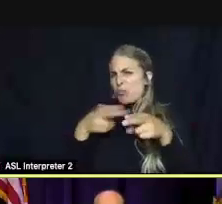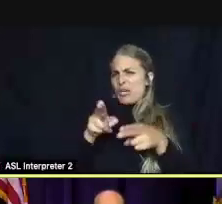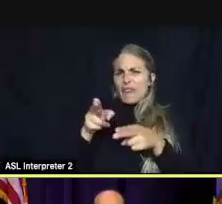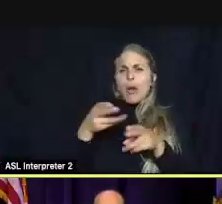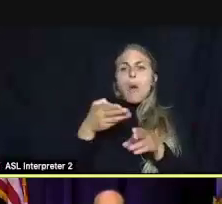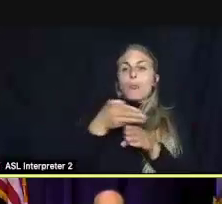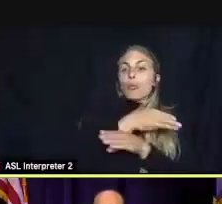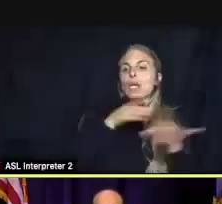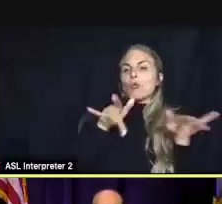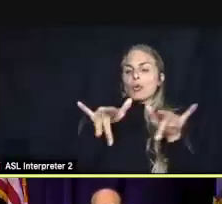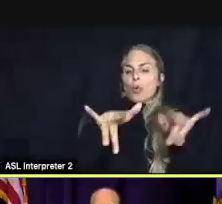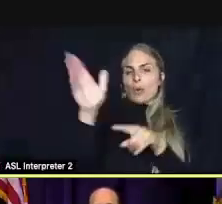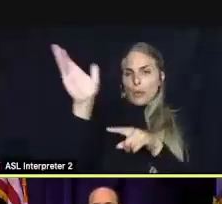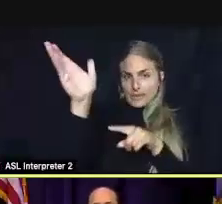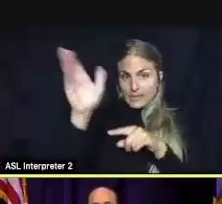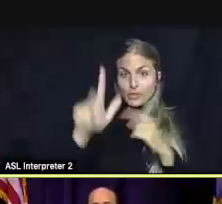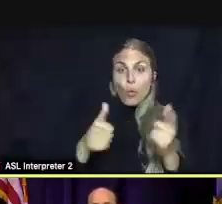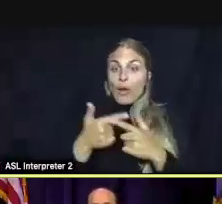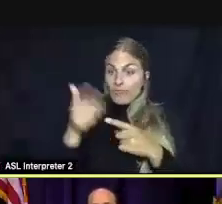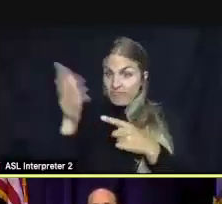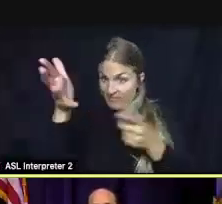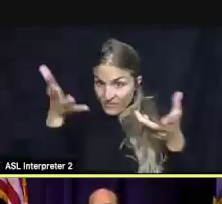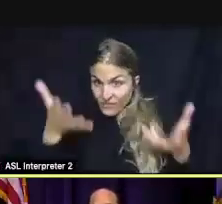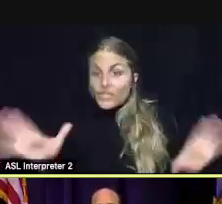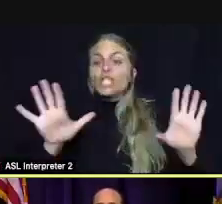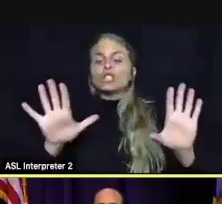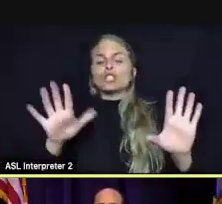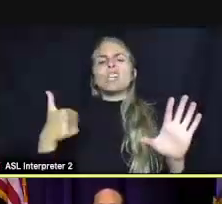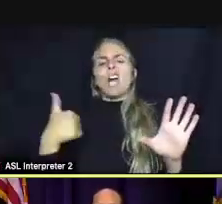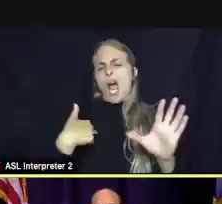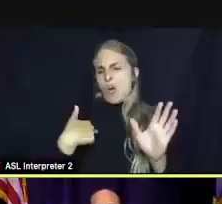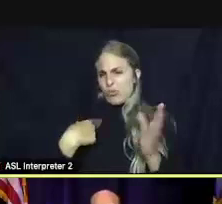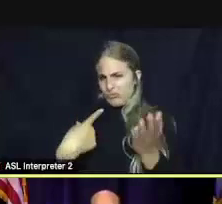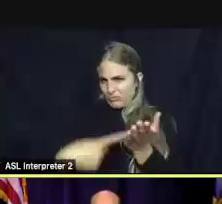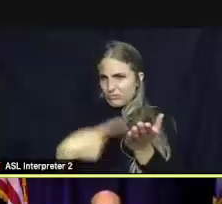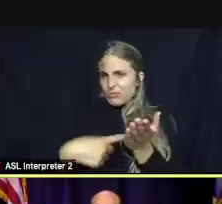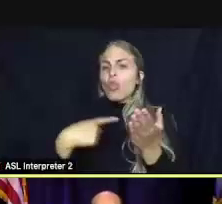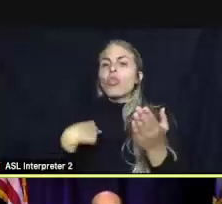leer una declaración de apertura seguida por una breve presentación